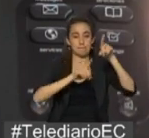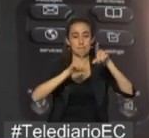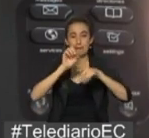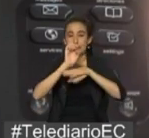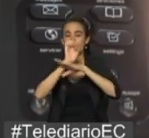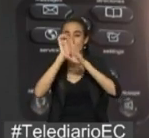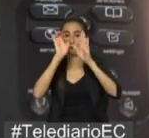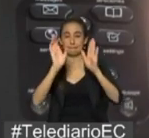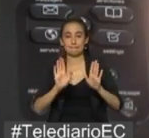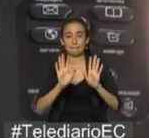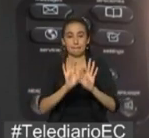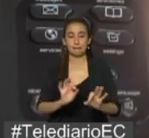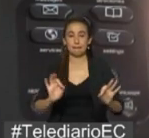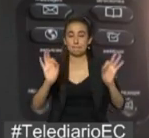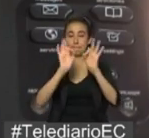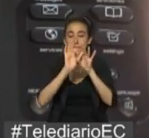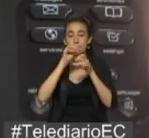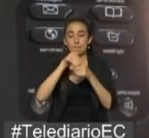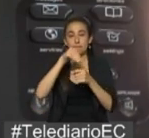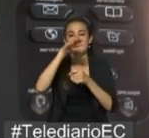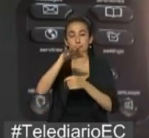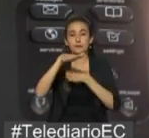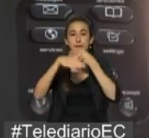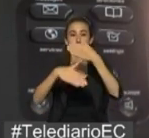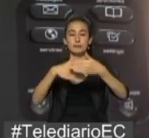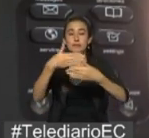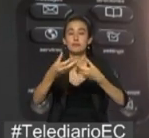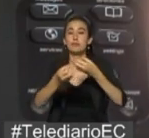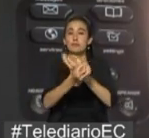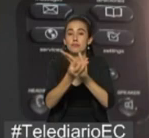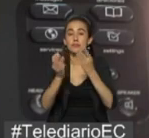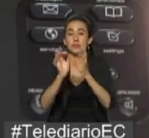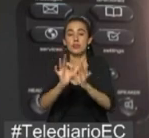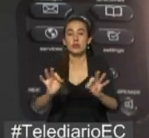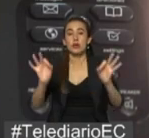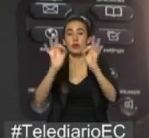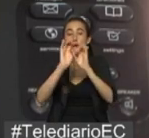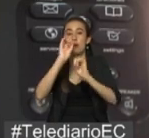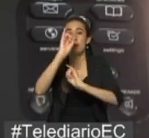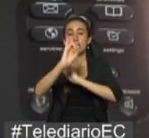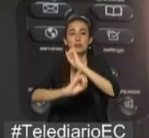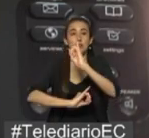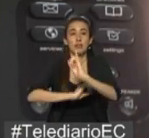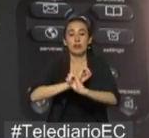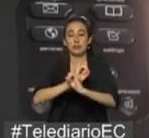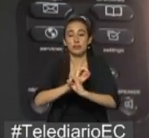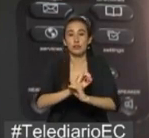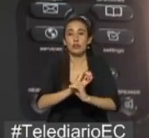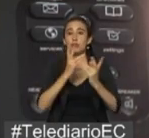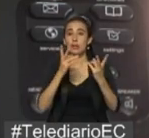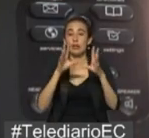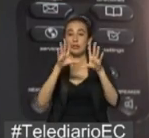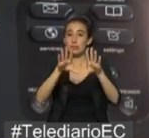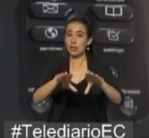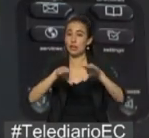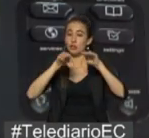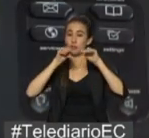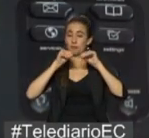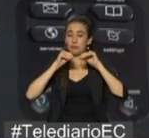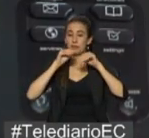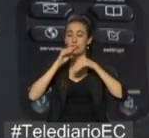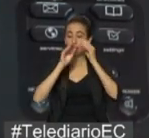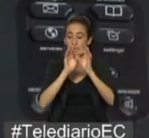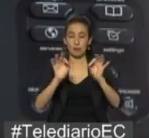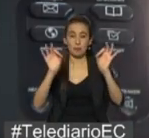que quedaron afuera del país luego de la suspensión de vuelos internacionales adoptada en el marco de las